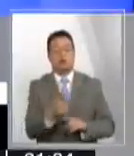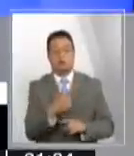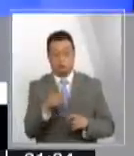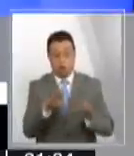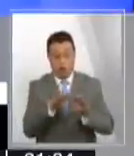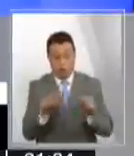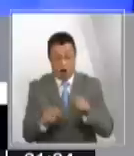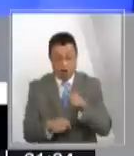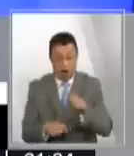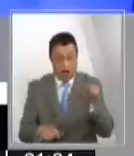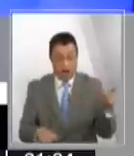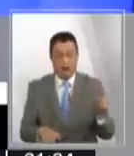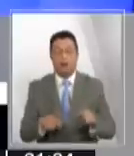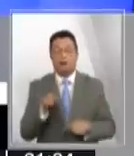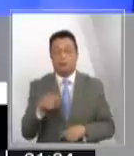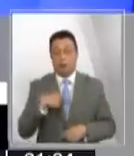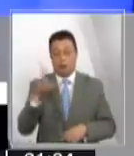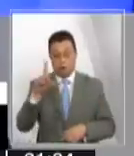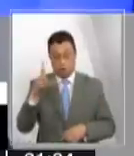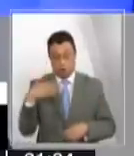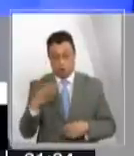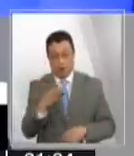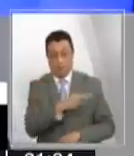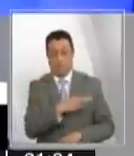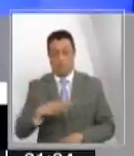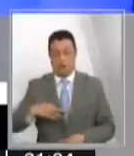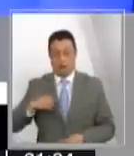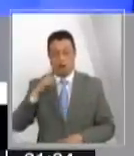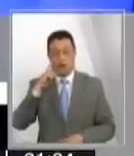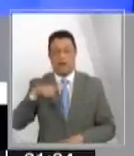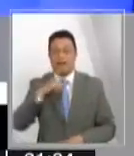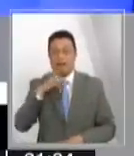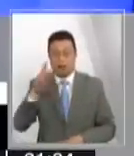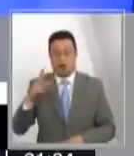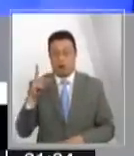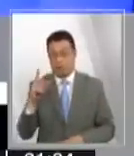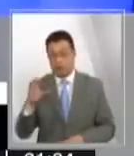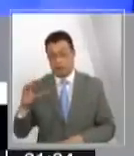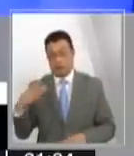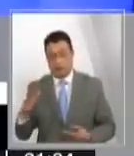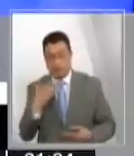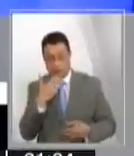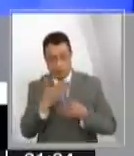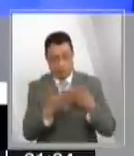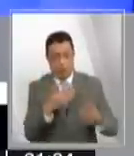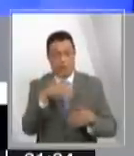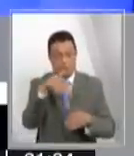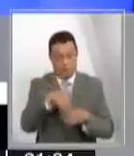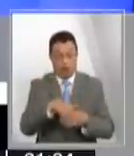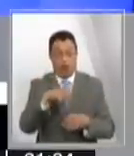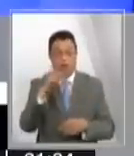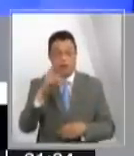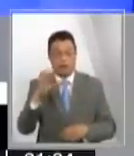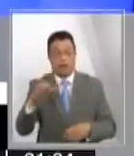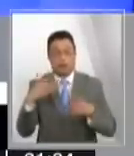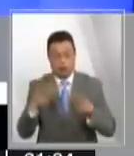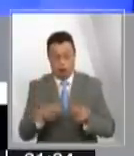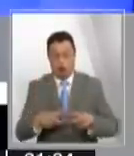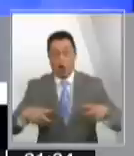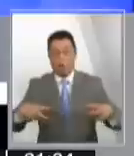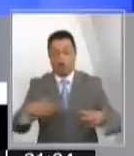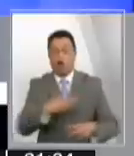el lunes nosotros estuvimos con el ministro Fernández, la bancada demócrata cristiana. Los votos demócrata cristianos estuvieron en la comisión de gobierno